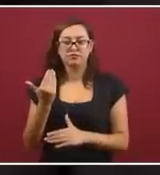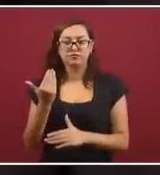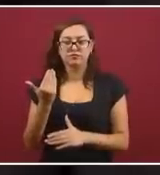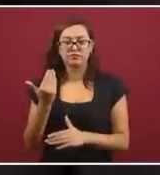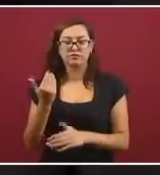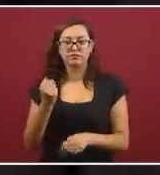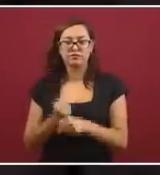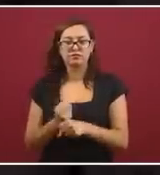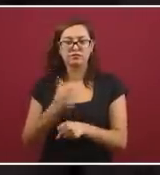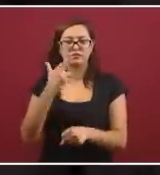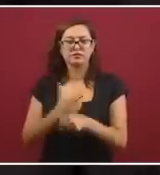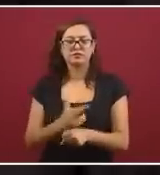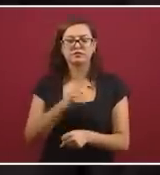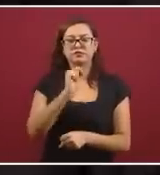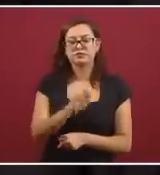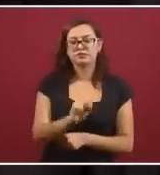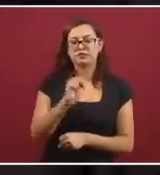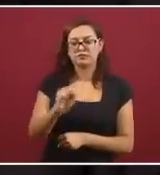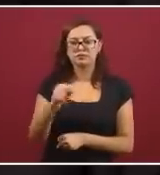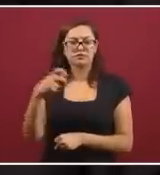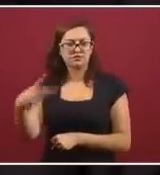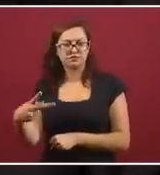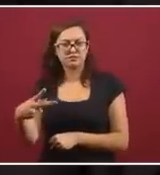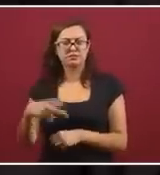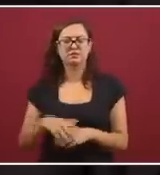seguridad pública y